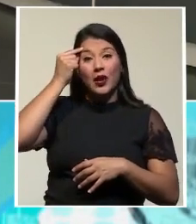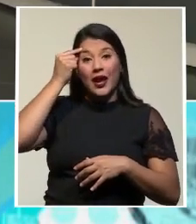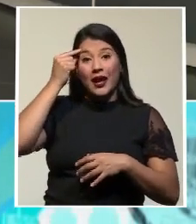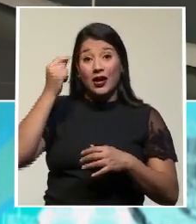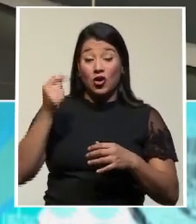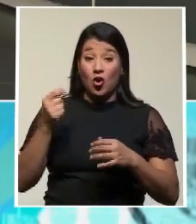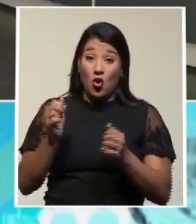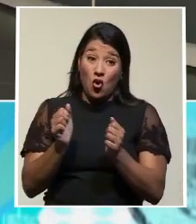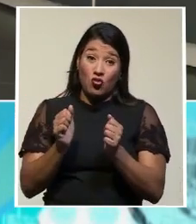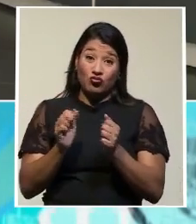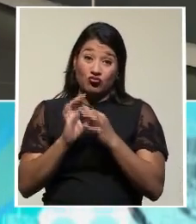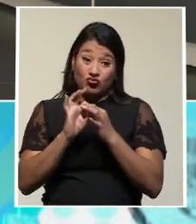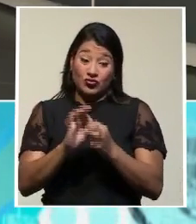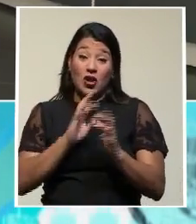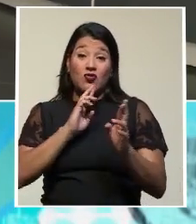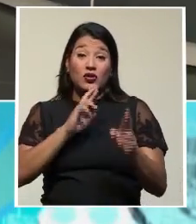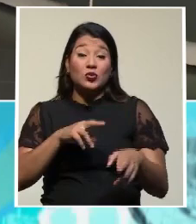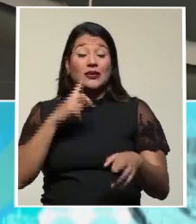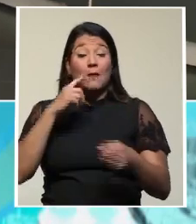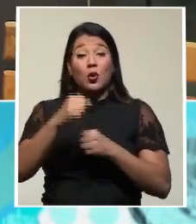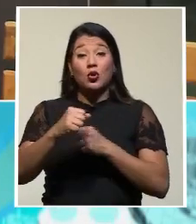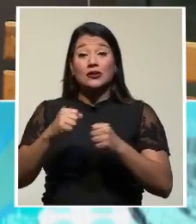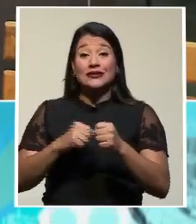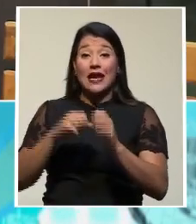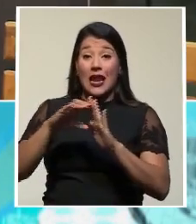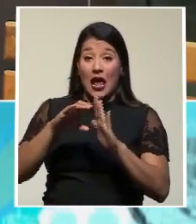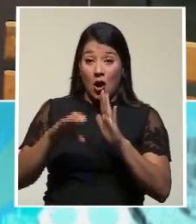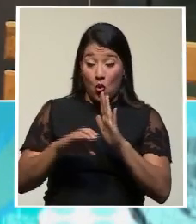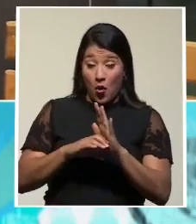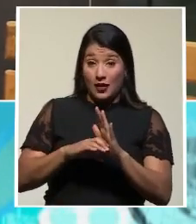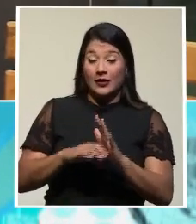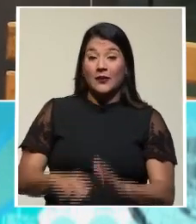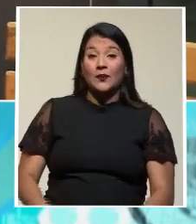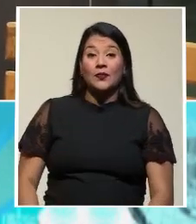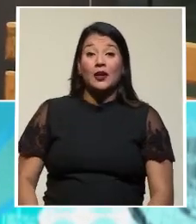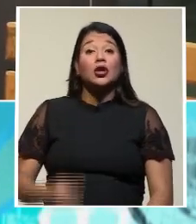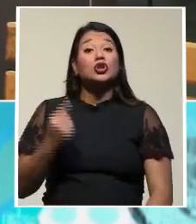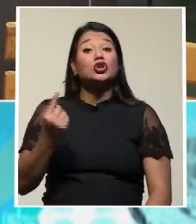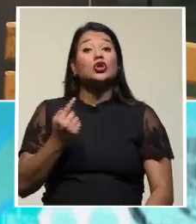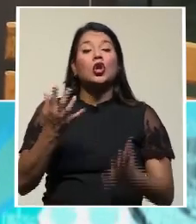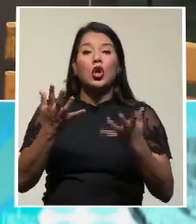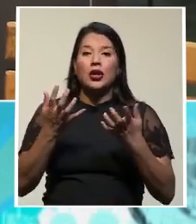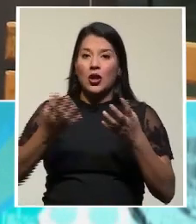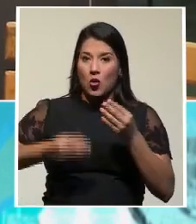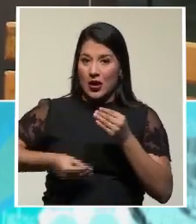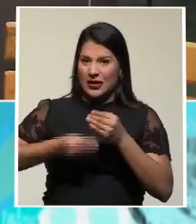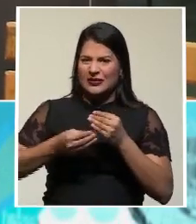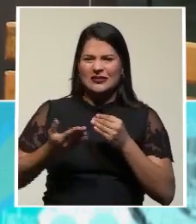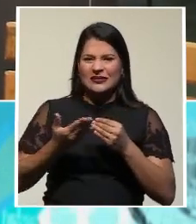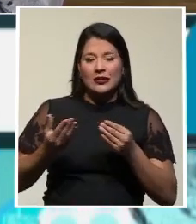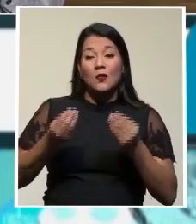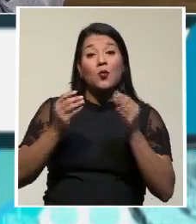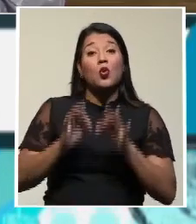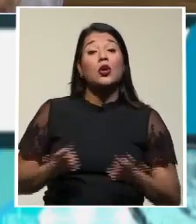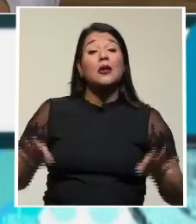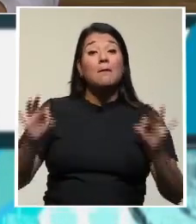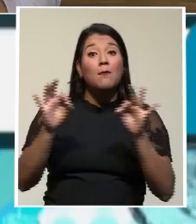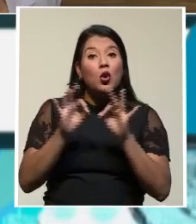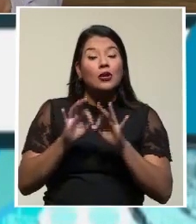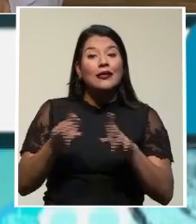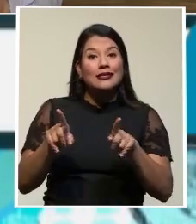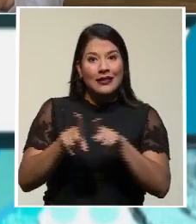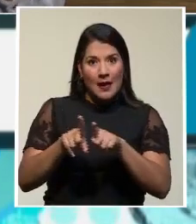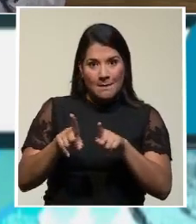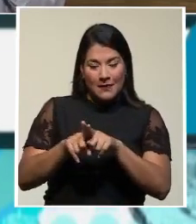la llegada de este voto de la Sala Constitucional al Congreso. Nada más decirles que es importante también tener